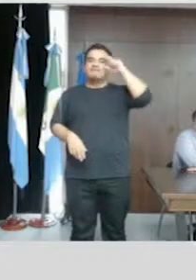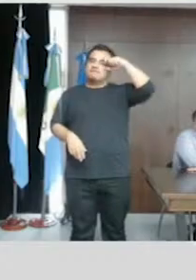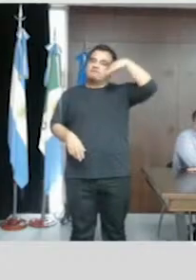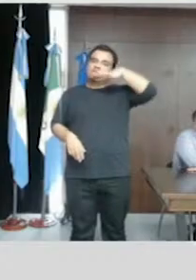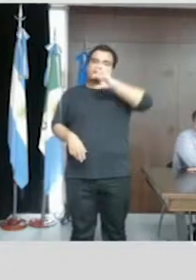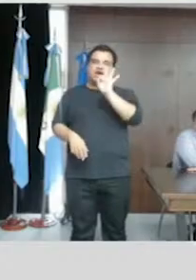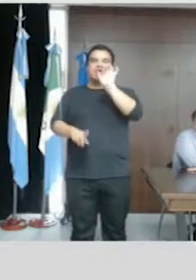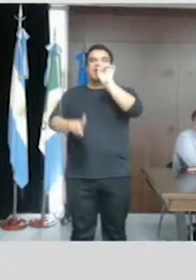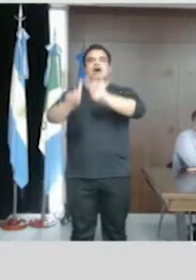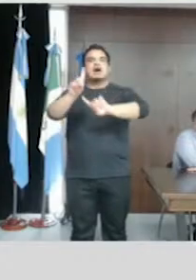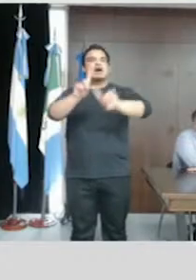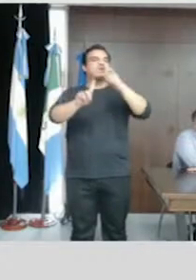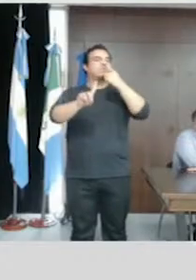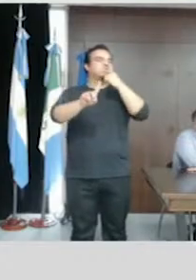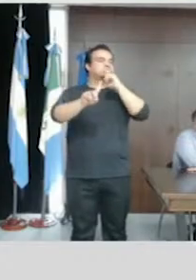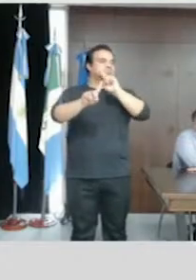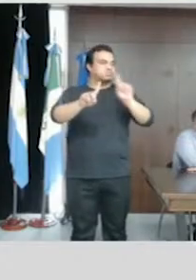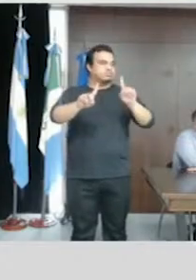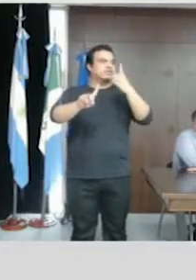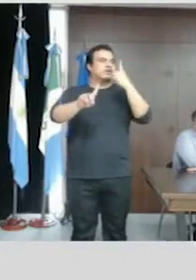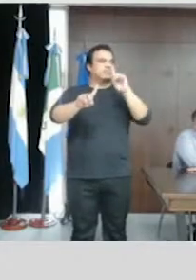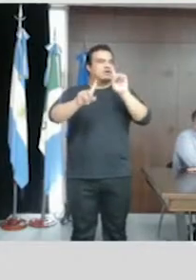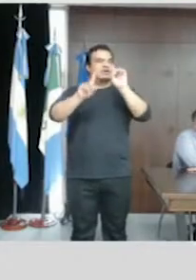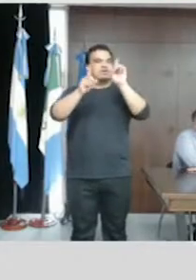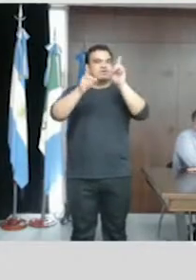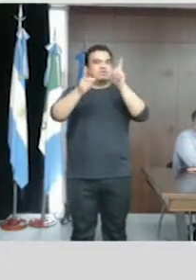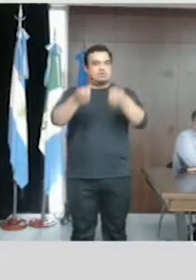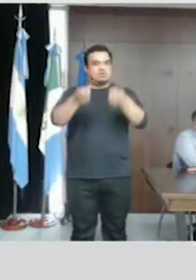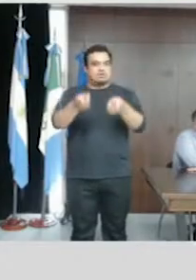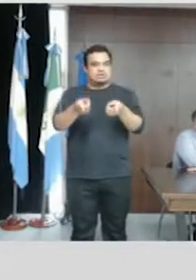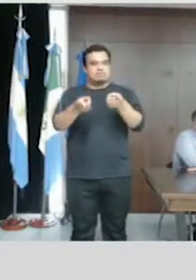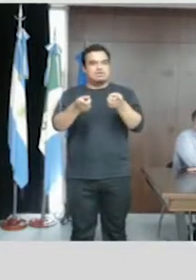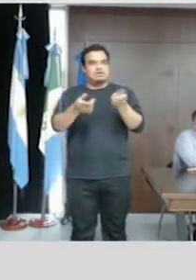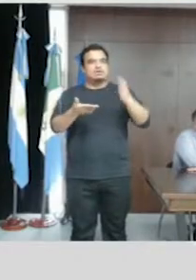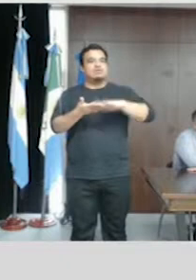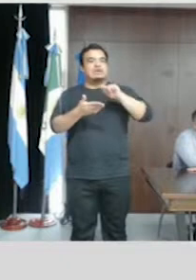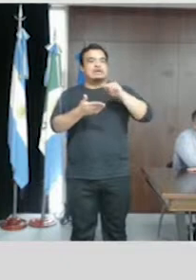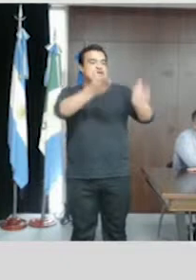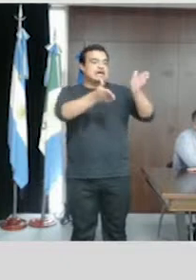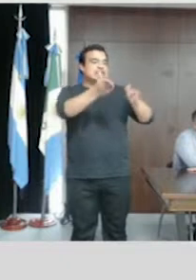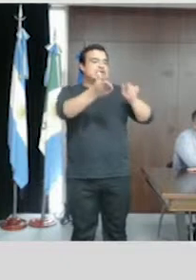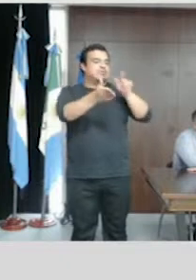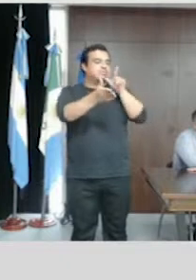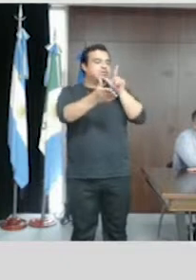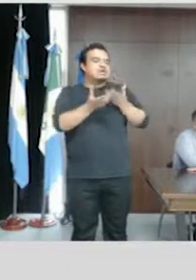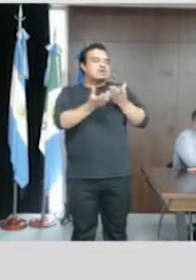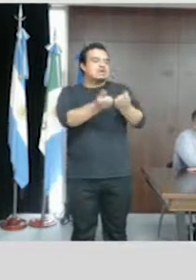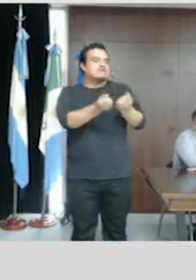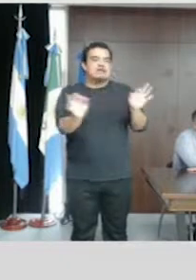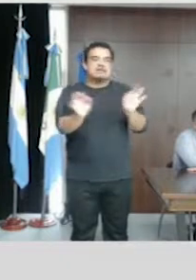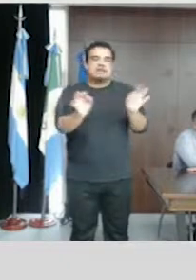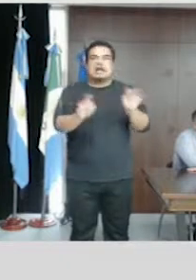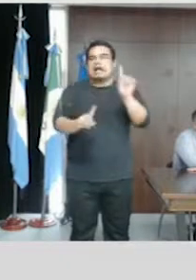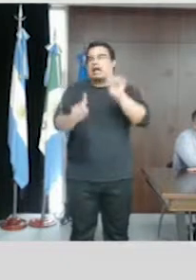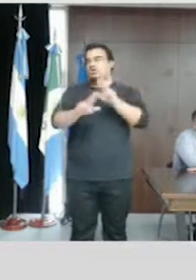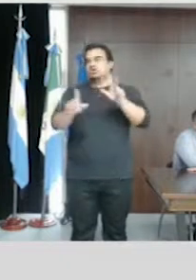los viejos son los peores enemigos al no defender esta etapa. Entonces muchas veces dicen, Aide, no digas viejo,